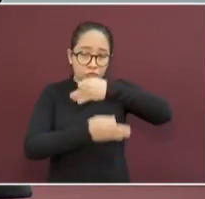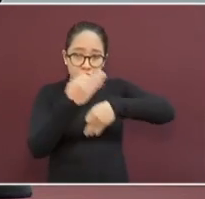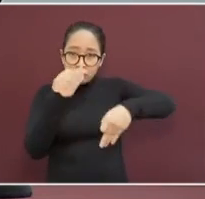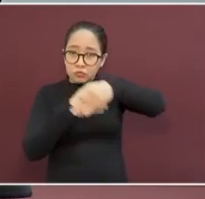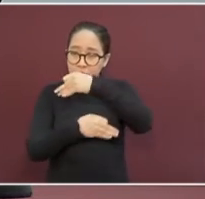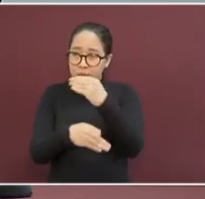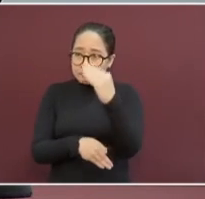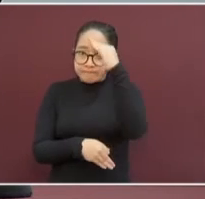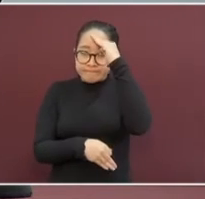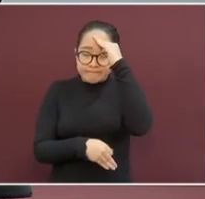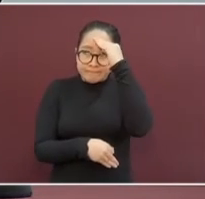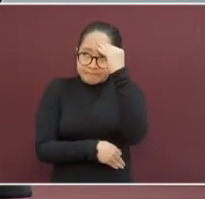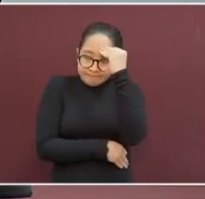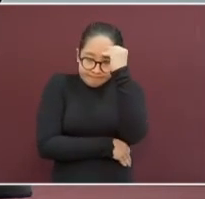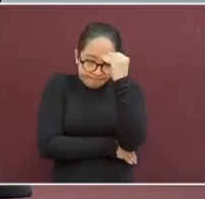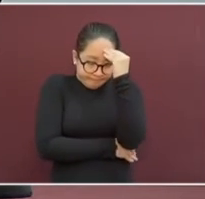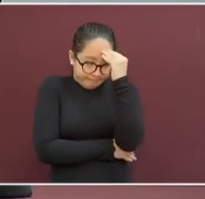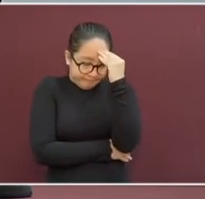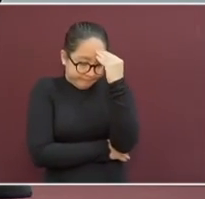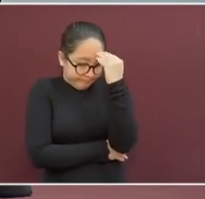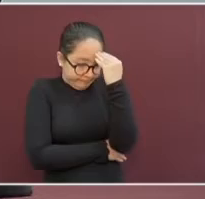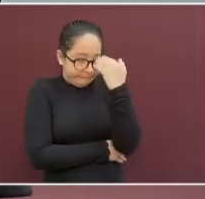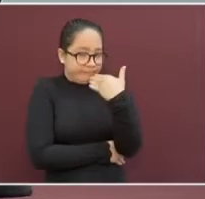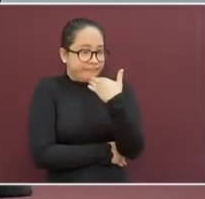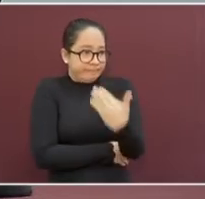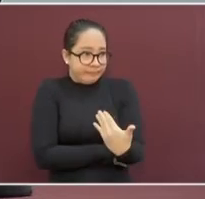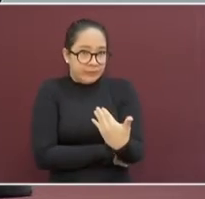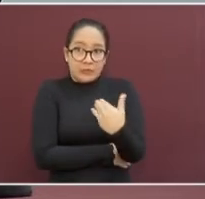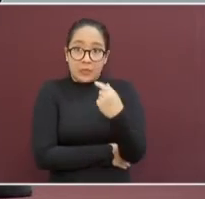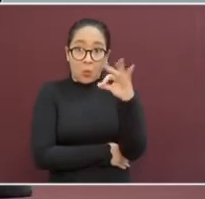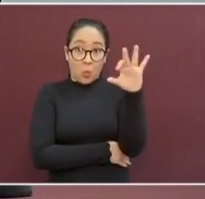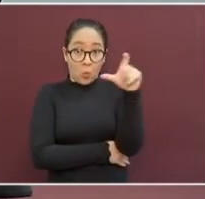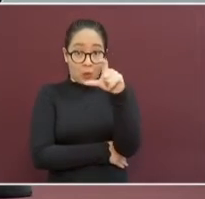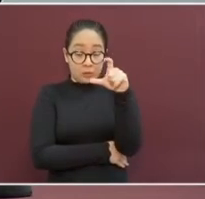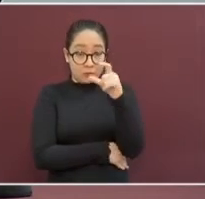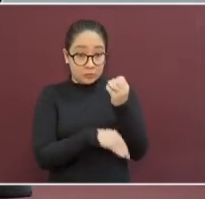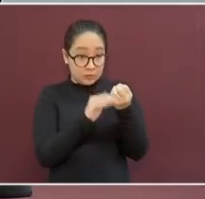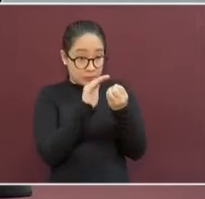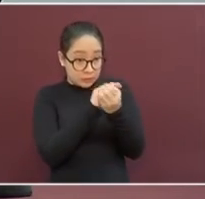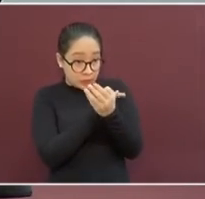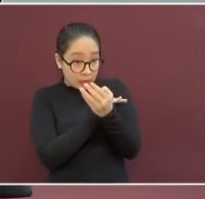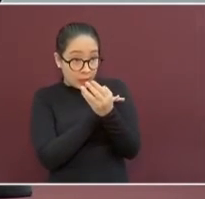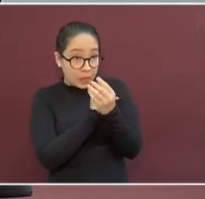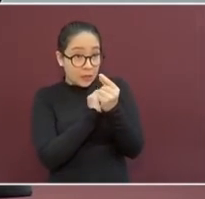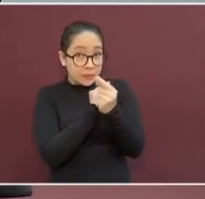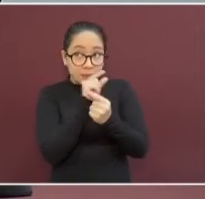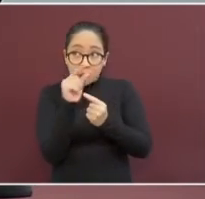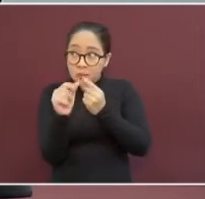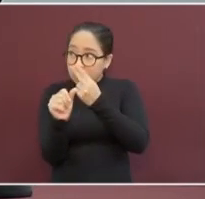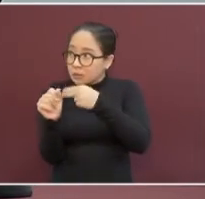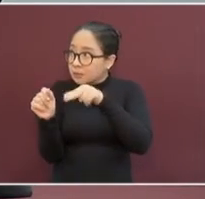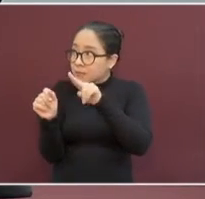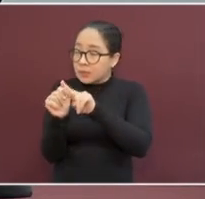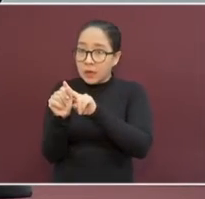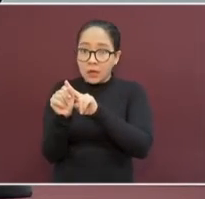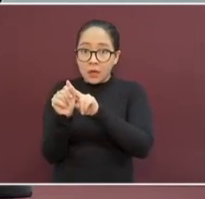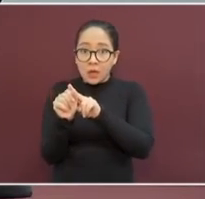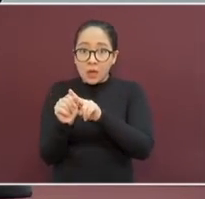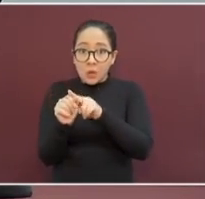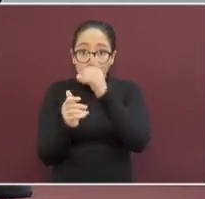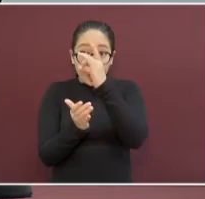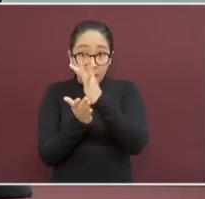de que el des confinamiento o la salida de la gente para la nueva normalidad no depende únicamente